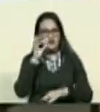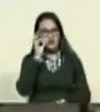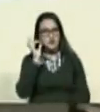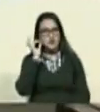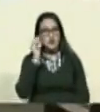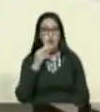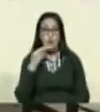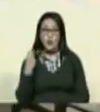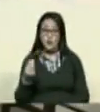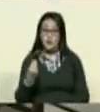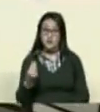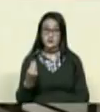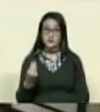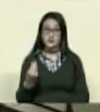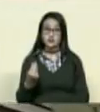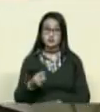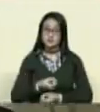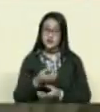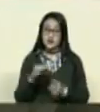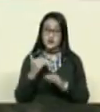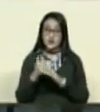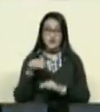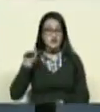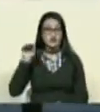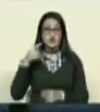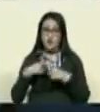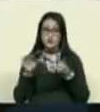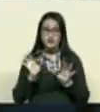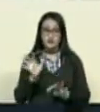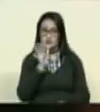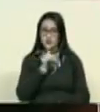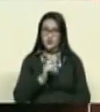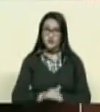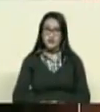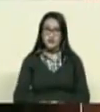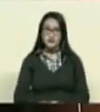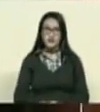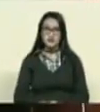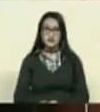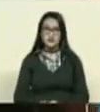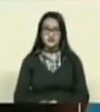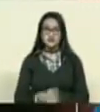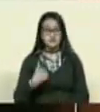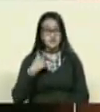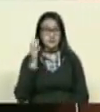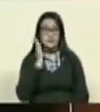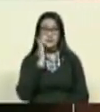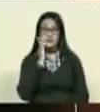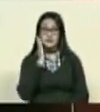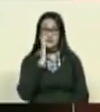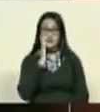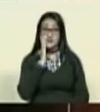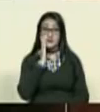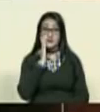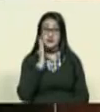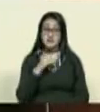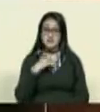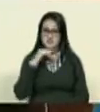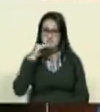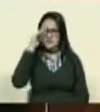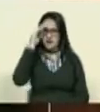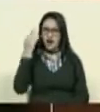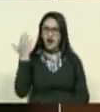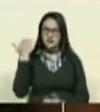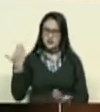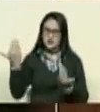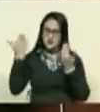y de la juventud es garantizar el futuro. No hay otra forma, porque mi mamá y mi papá nos decían a